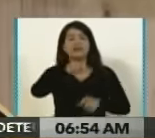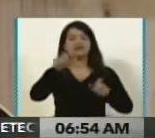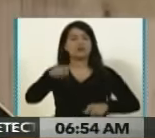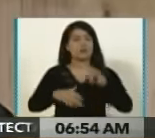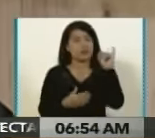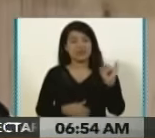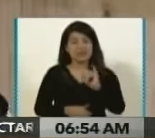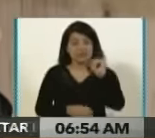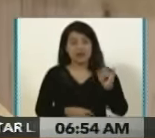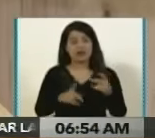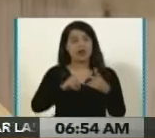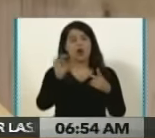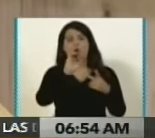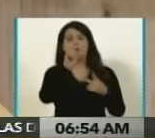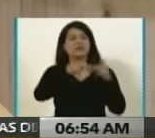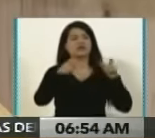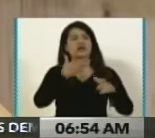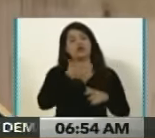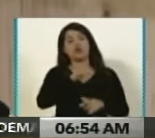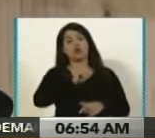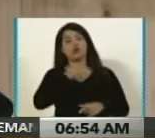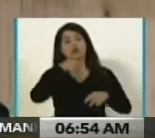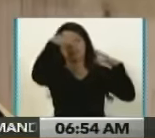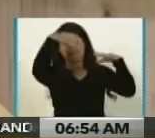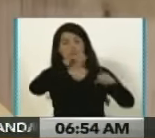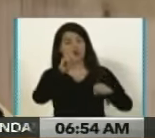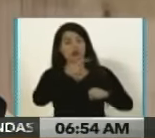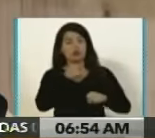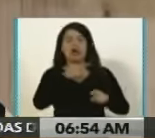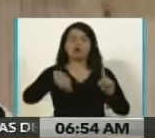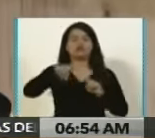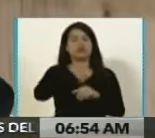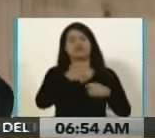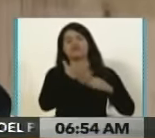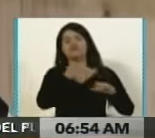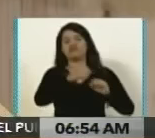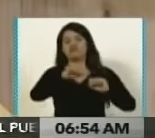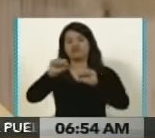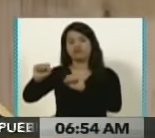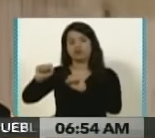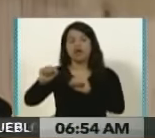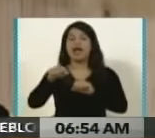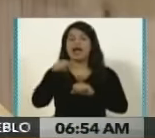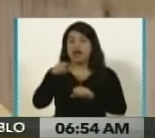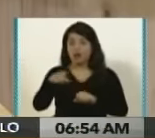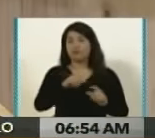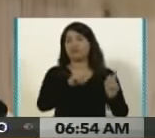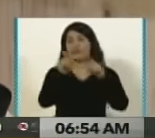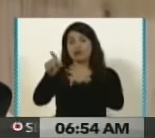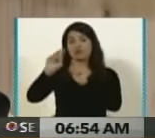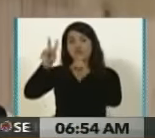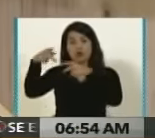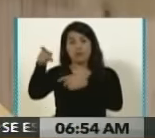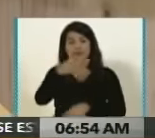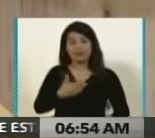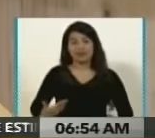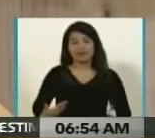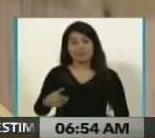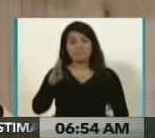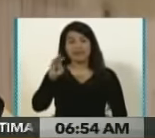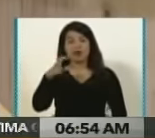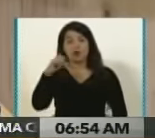fuera antiimperialista. Y entonces el gobierno de Betancur se dedica a perseguir claramente al movimiento